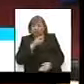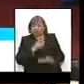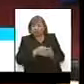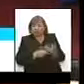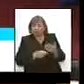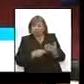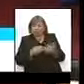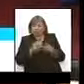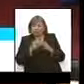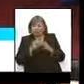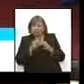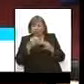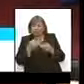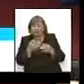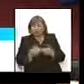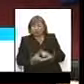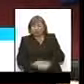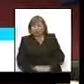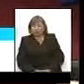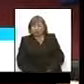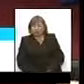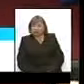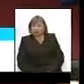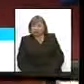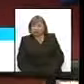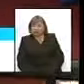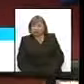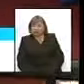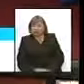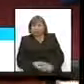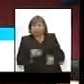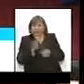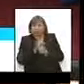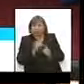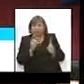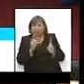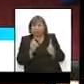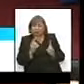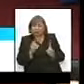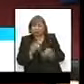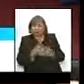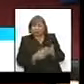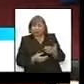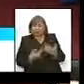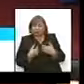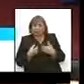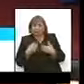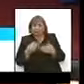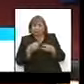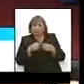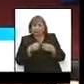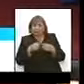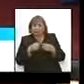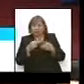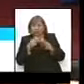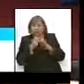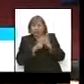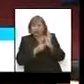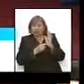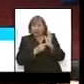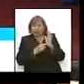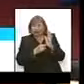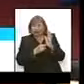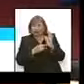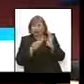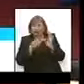sobre la crisis del régimen actual, que es la crisis del régimen democrático, que es la crisis que vivimos. Pero este proyecto de ley,